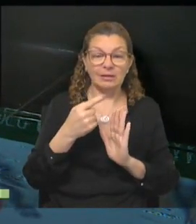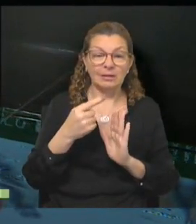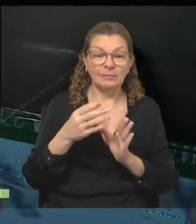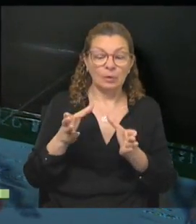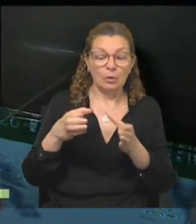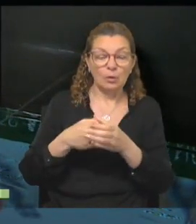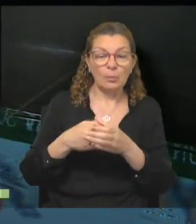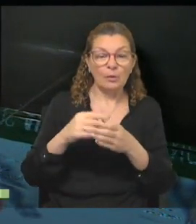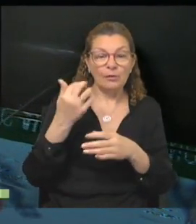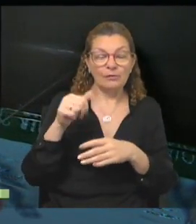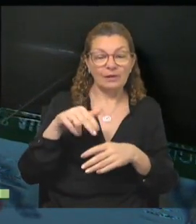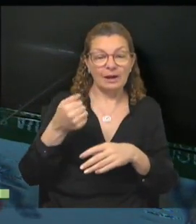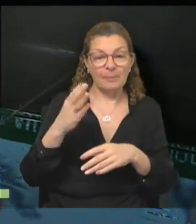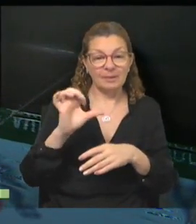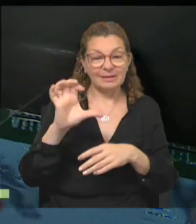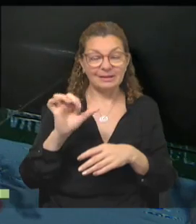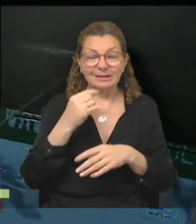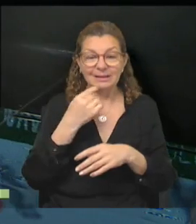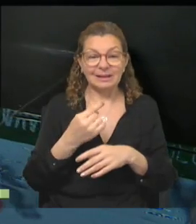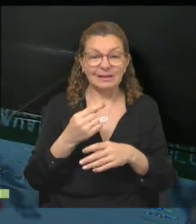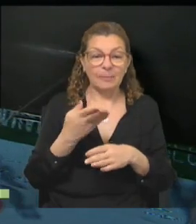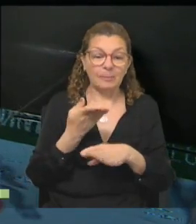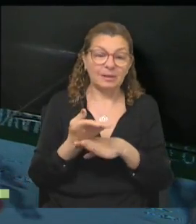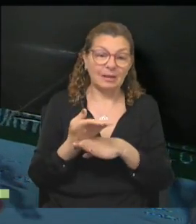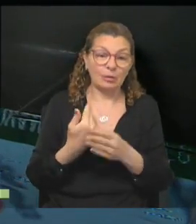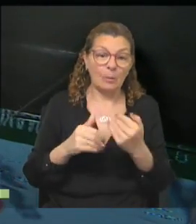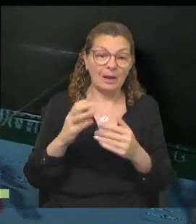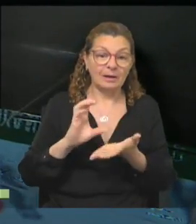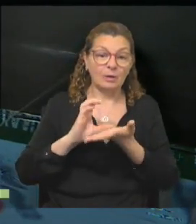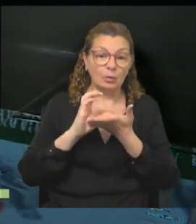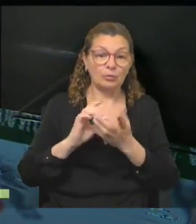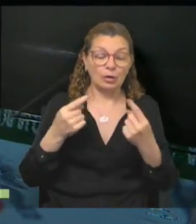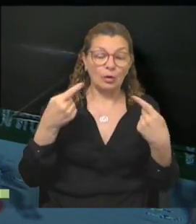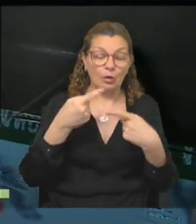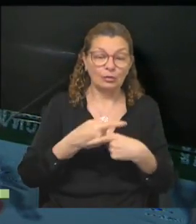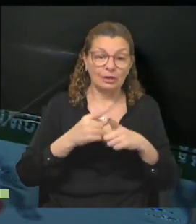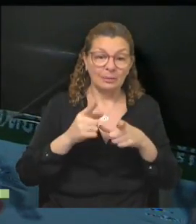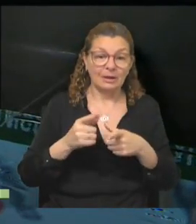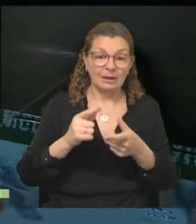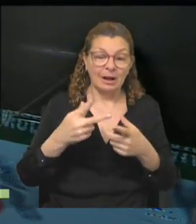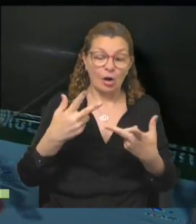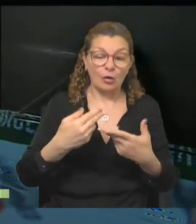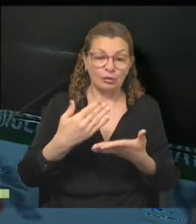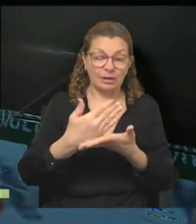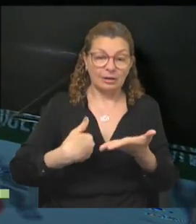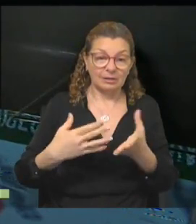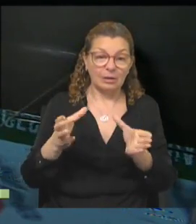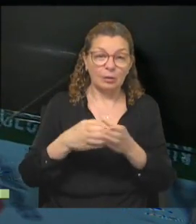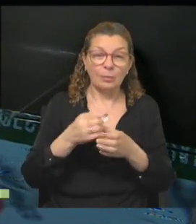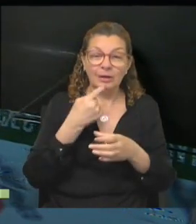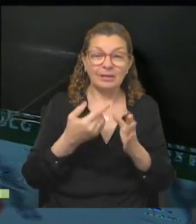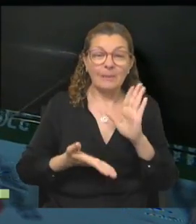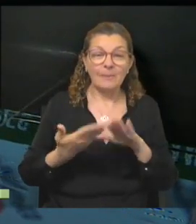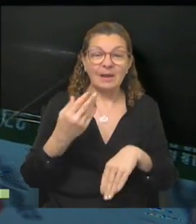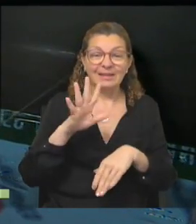fenapes en reclamo de eh mayores recursos y contra el recorte de grupos que ellos dicen que son más